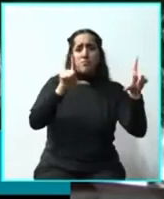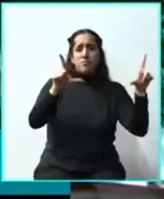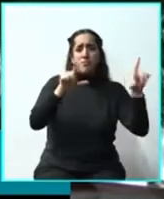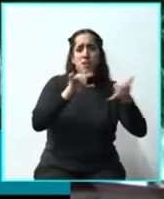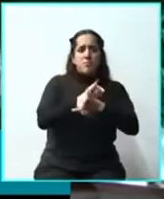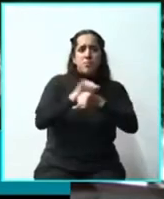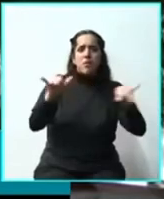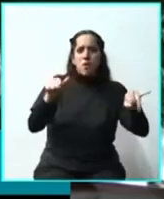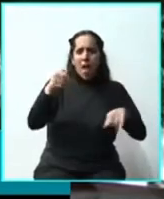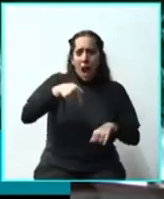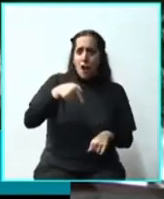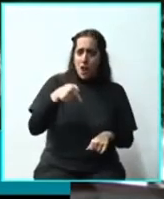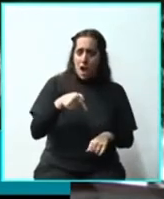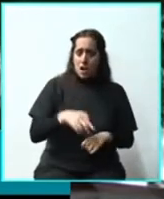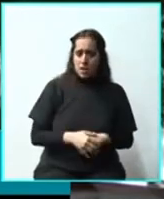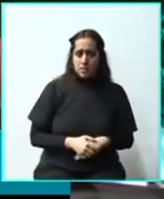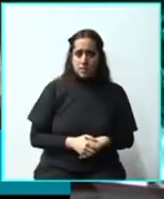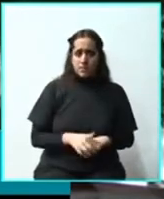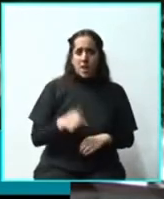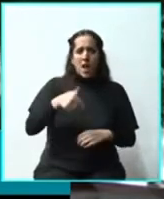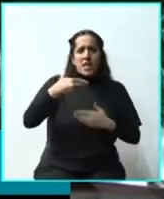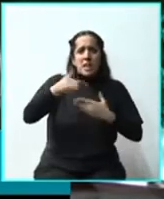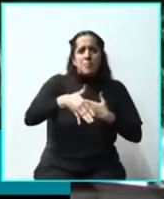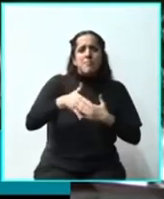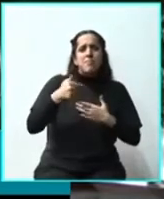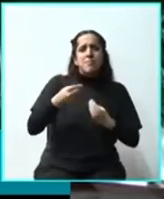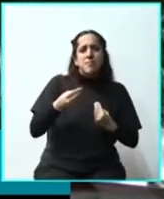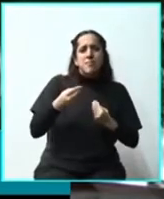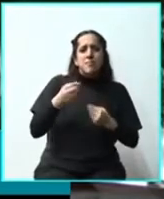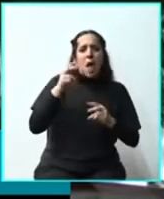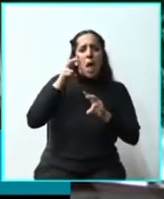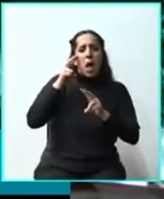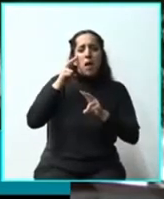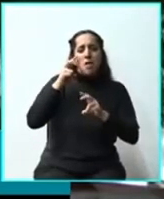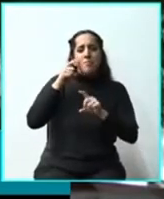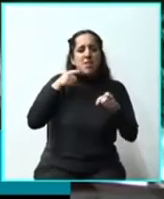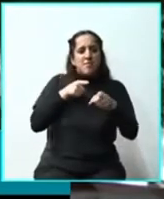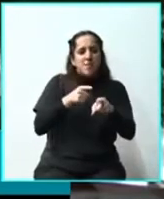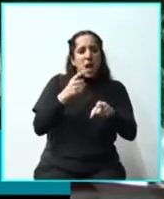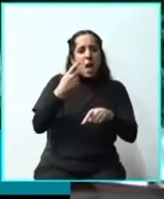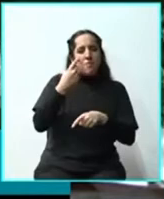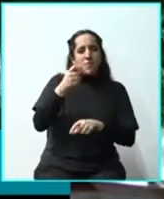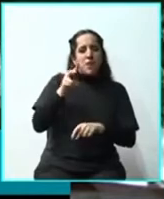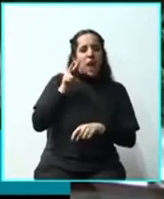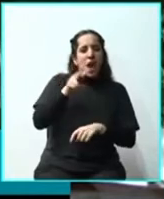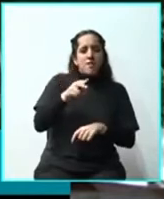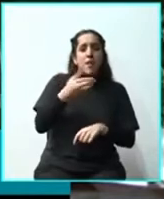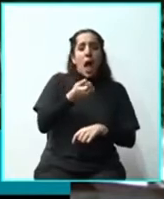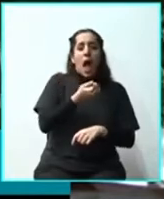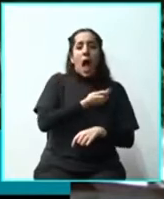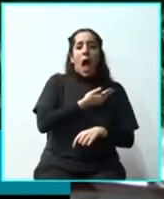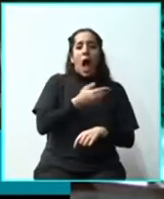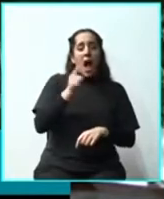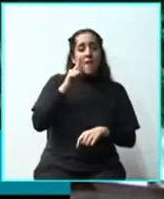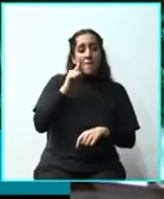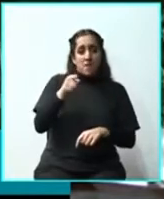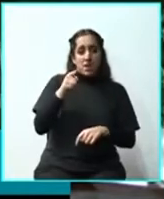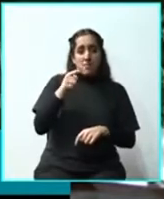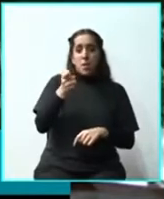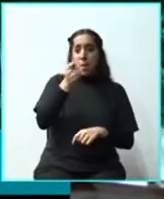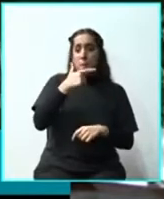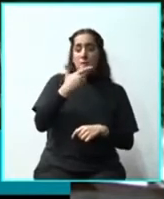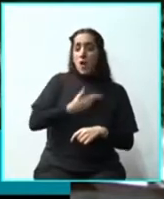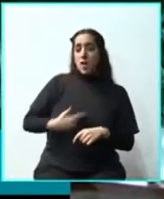ahora, a partir del escándalo de espionaje de la AFI durante el gobierno de Mauricio